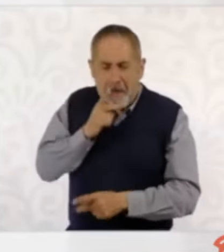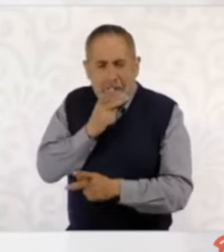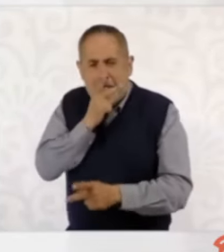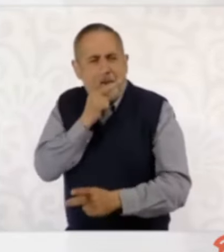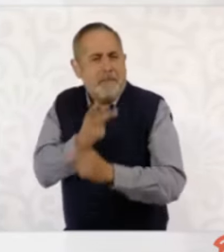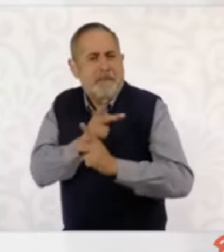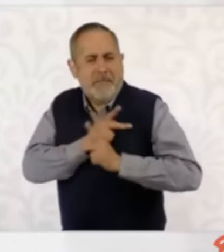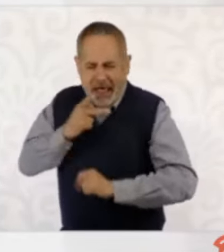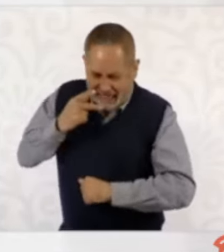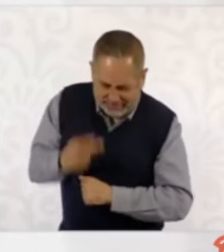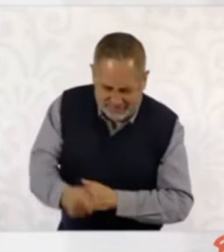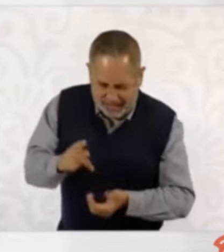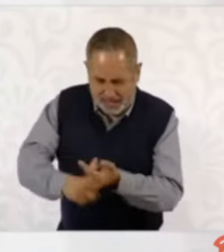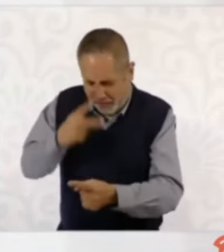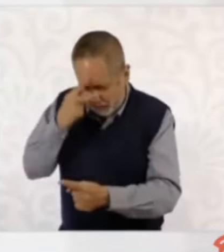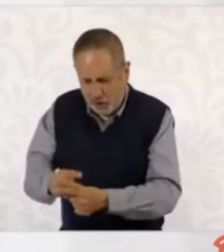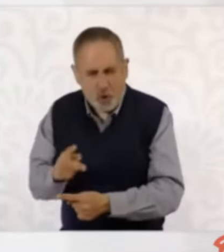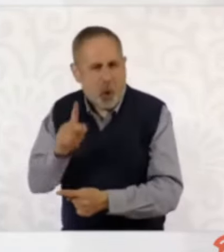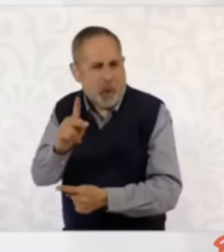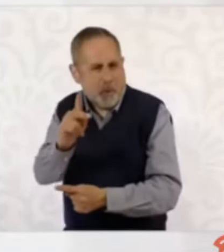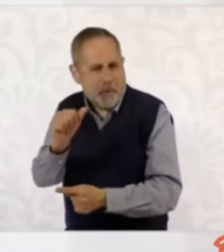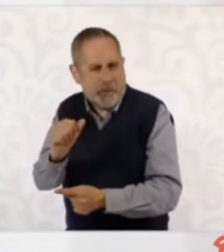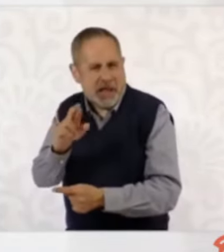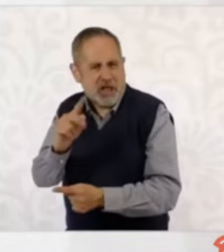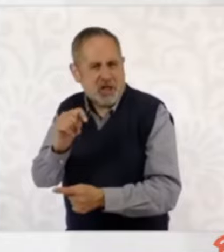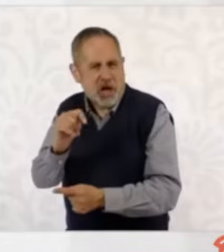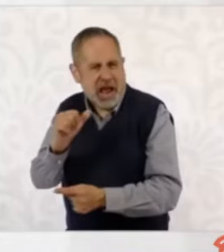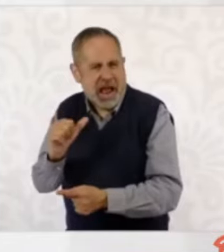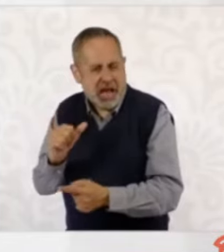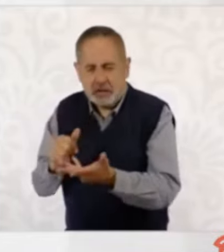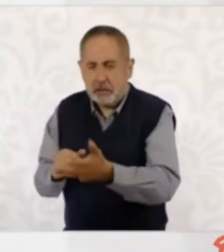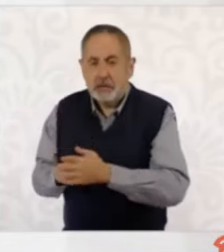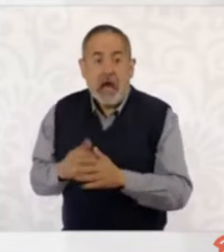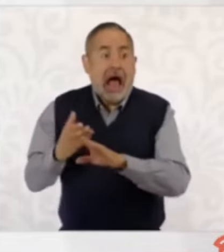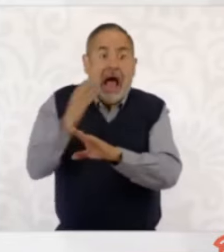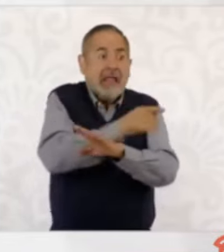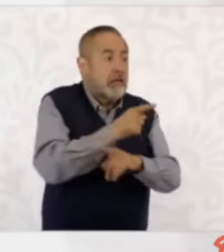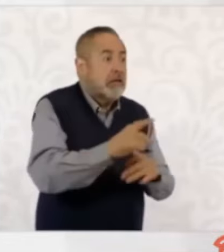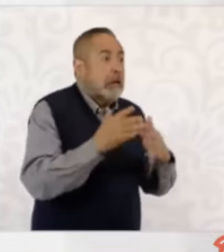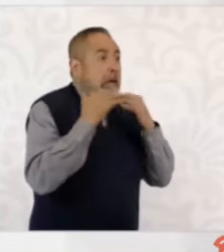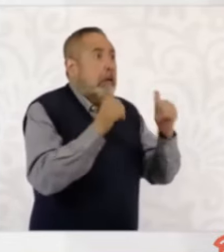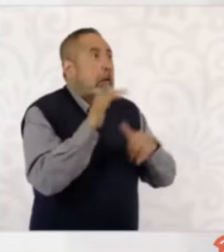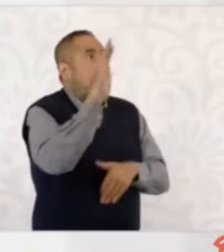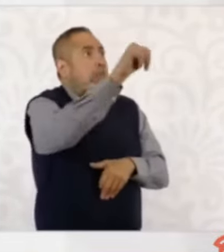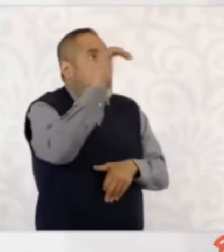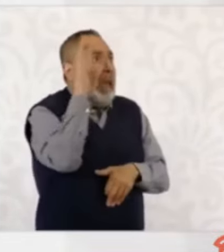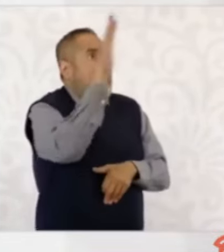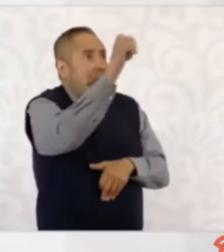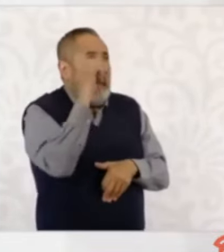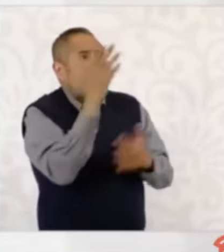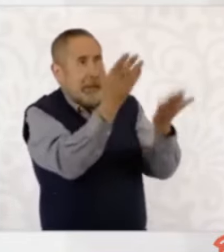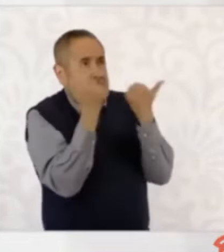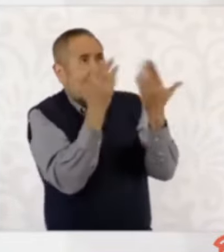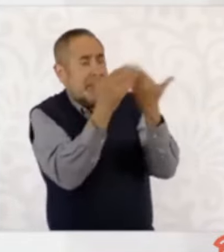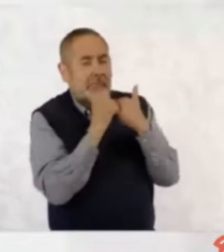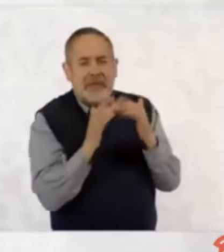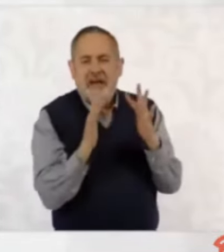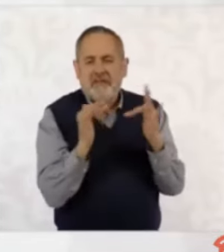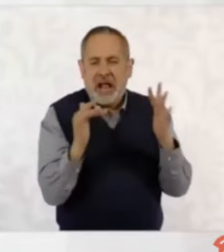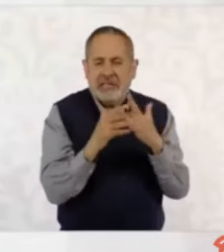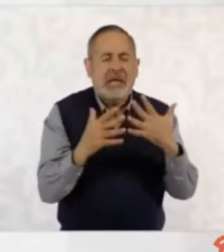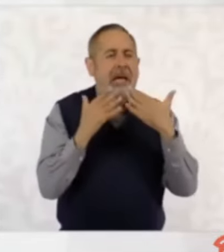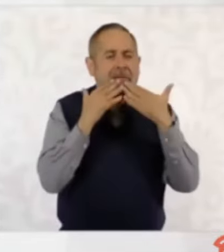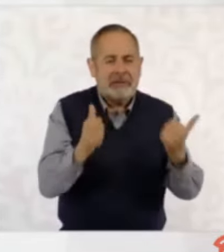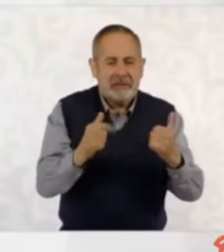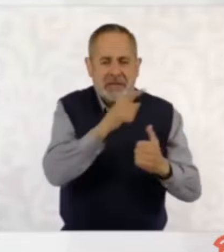momento luchó contra los conservadores, que fueron a pedir la invasión a Europa para que Francia y